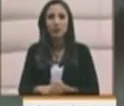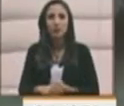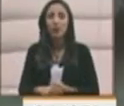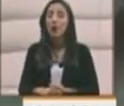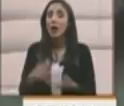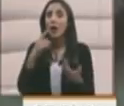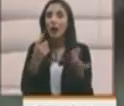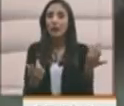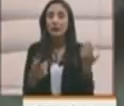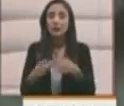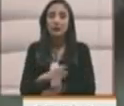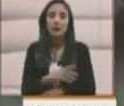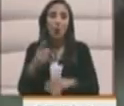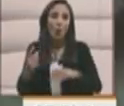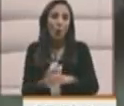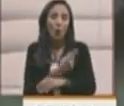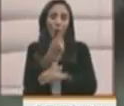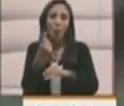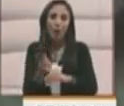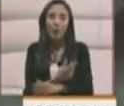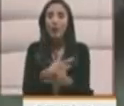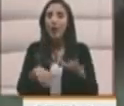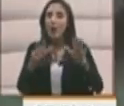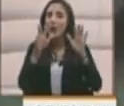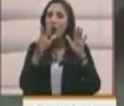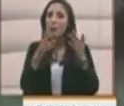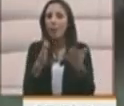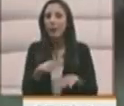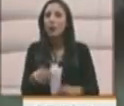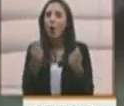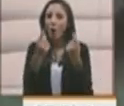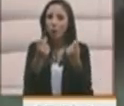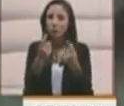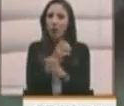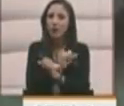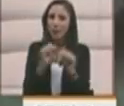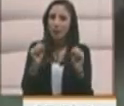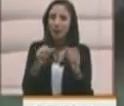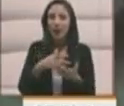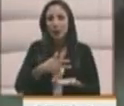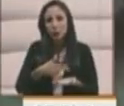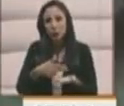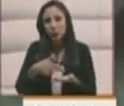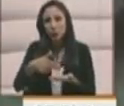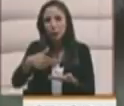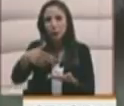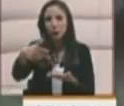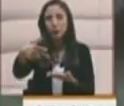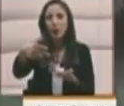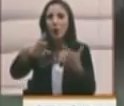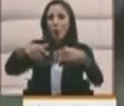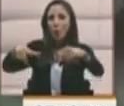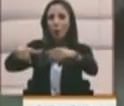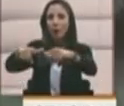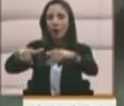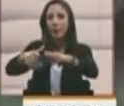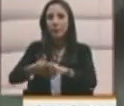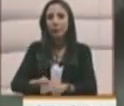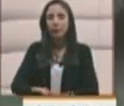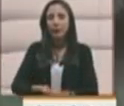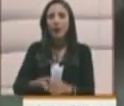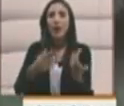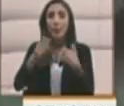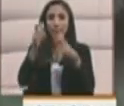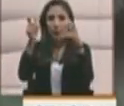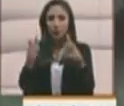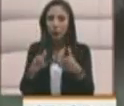oye, duramos un buen tiempo ahí, salimos a las 11 y alguito, nos recibió, nos bendijo.